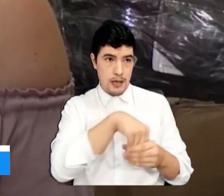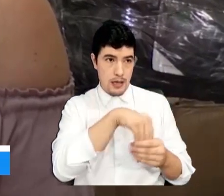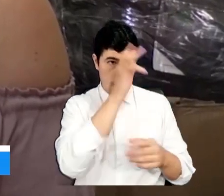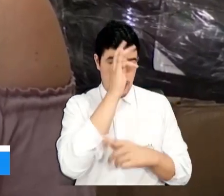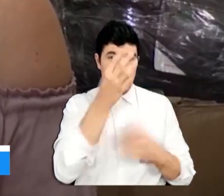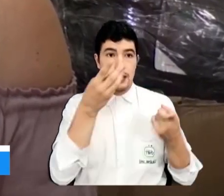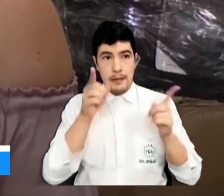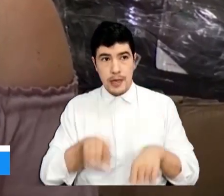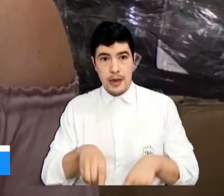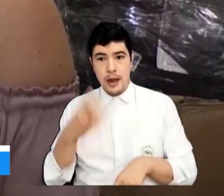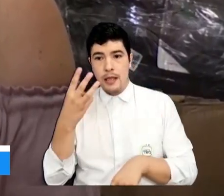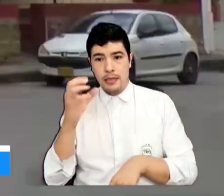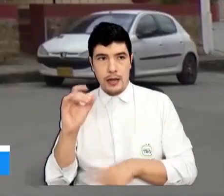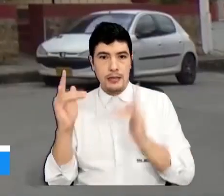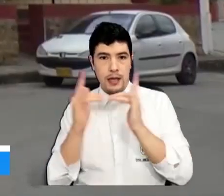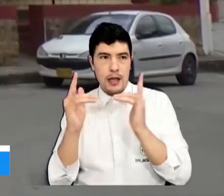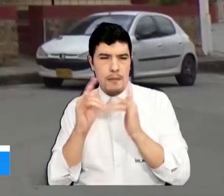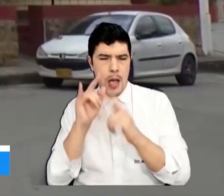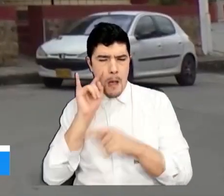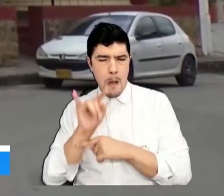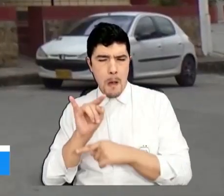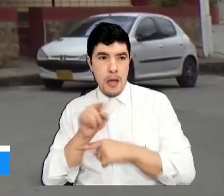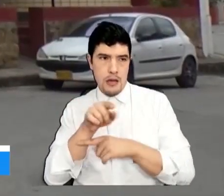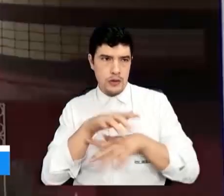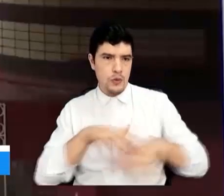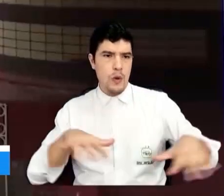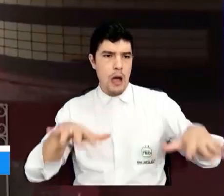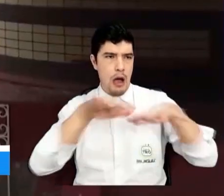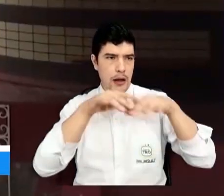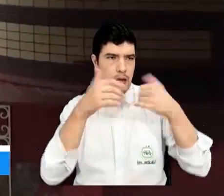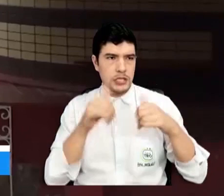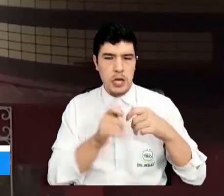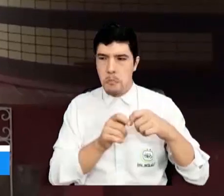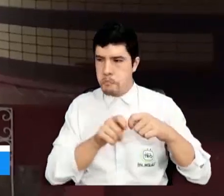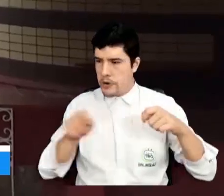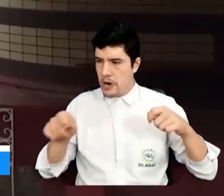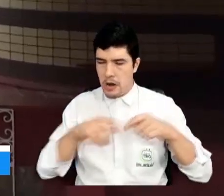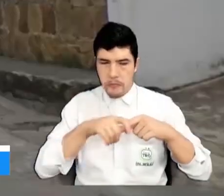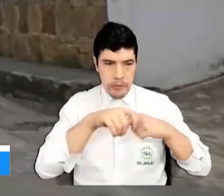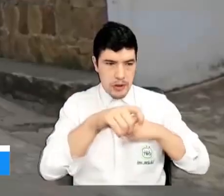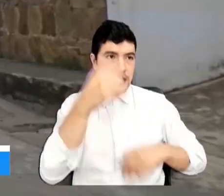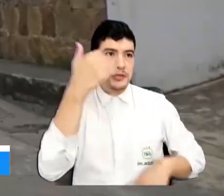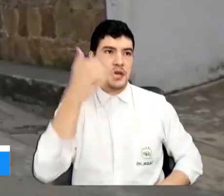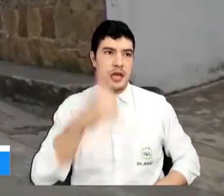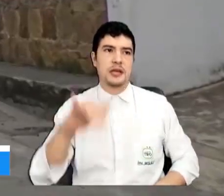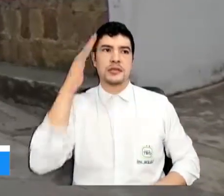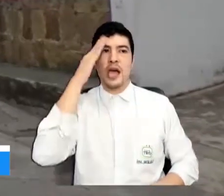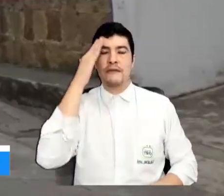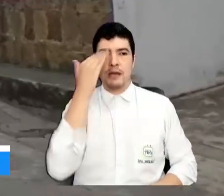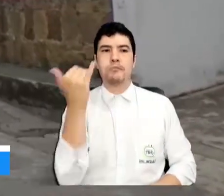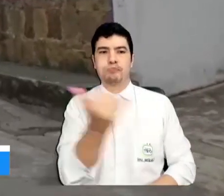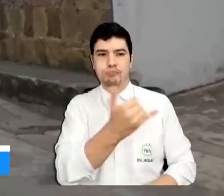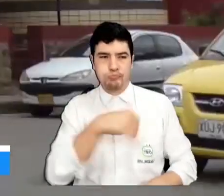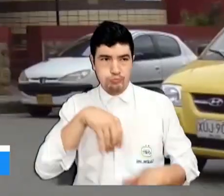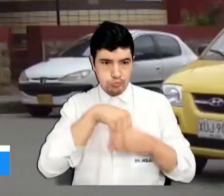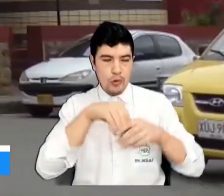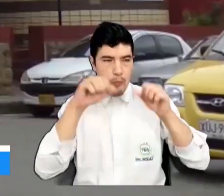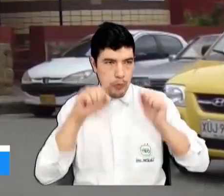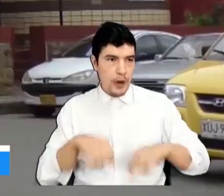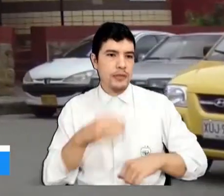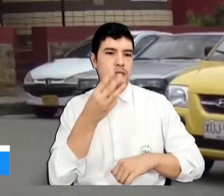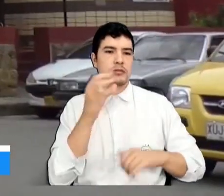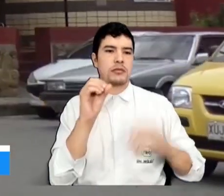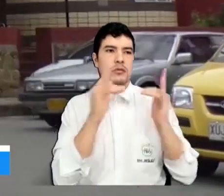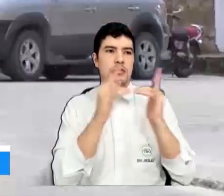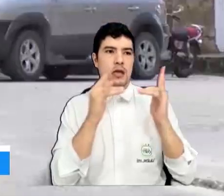ese centro de extensión. El lugar ya fue avalado por las autoridades municipales y de salud porque cumple con todos los requisitos para la atención